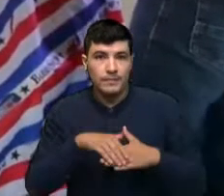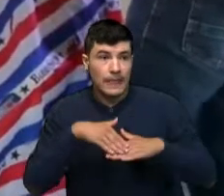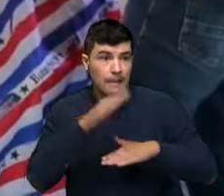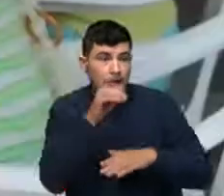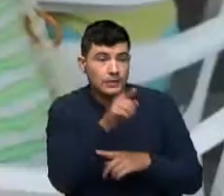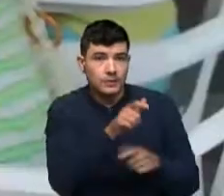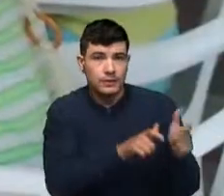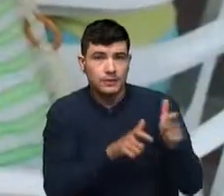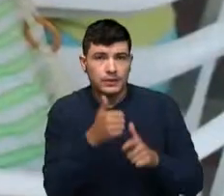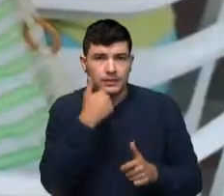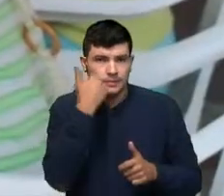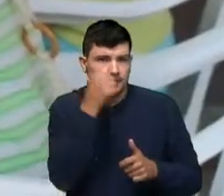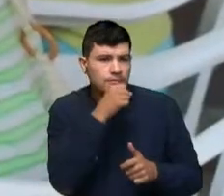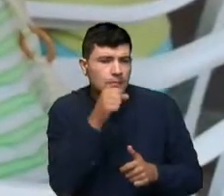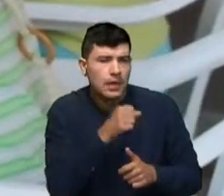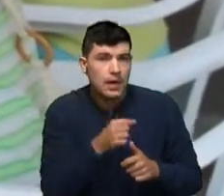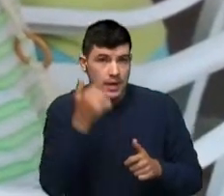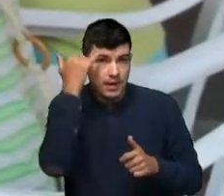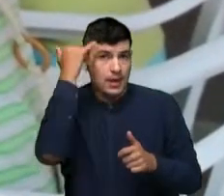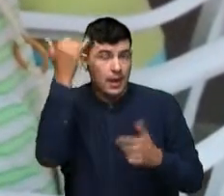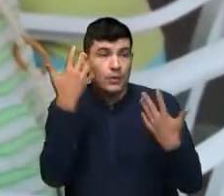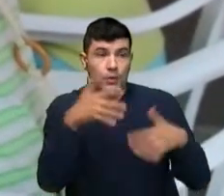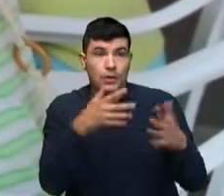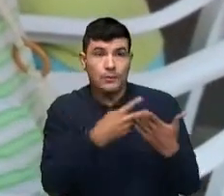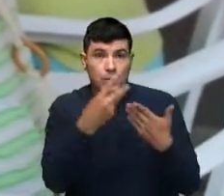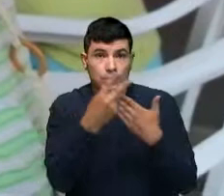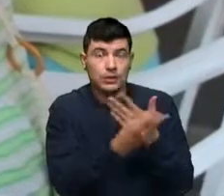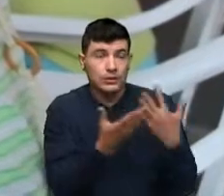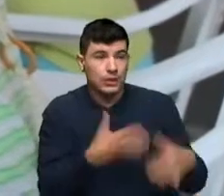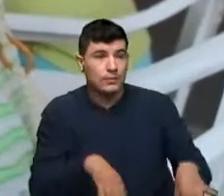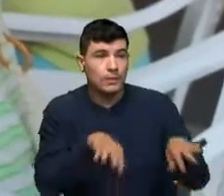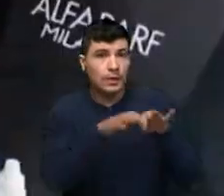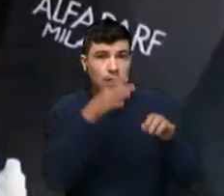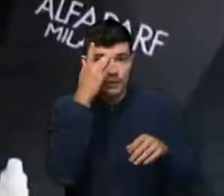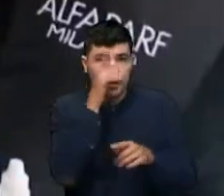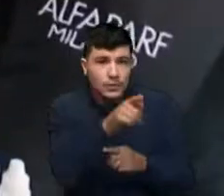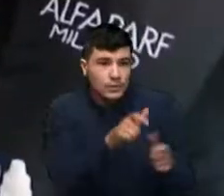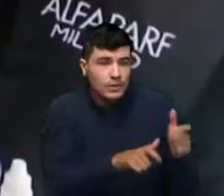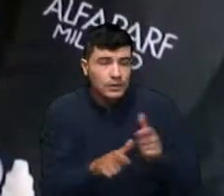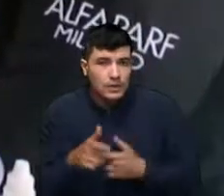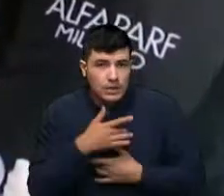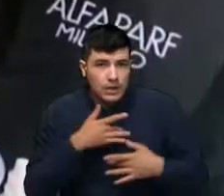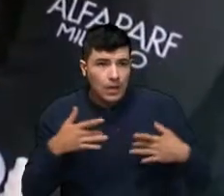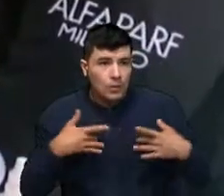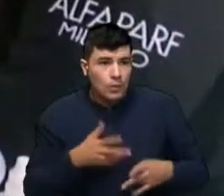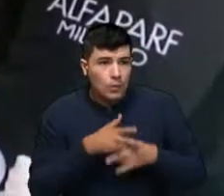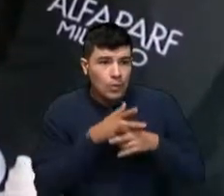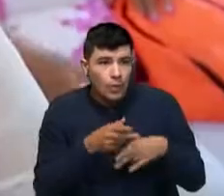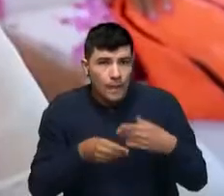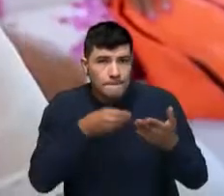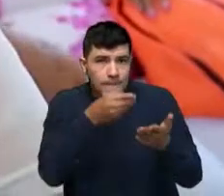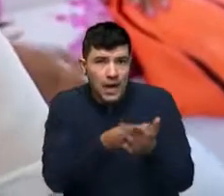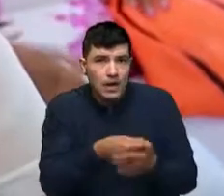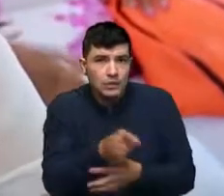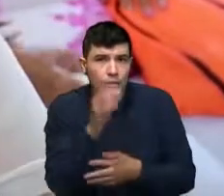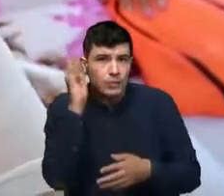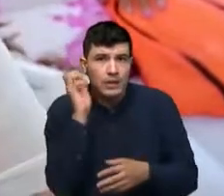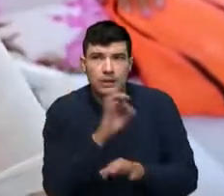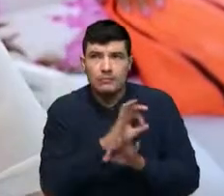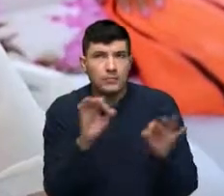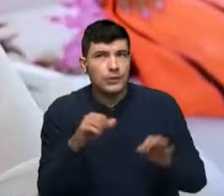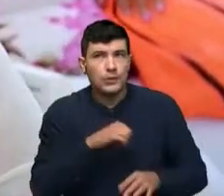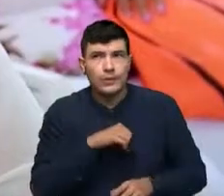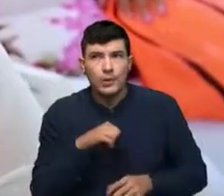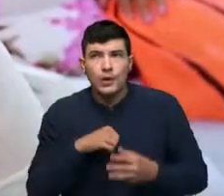estos adultos mayores la idea es muy importante pues varios de ellos no tienen seguridad social me parece bueno